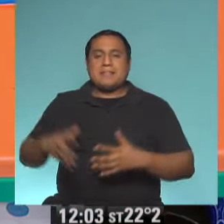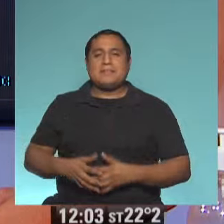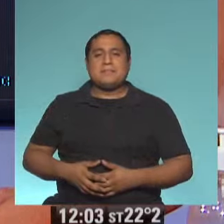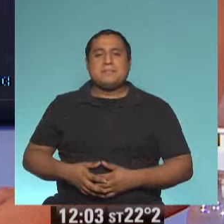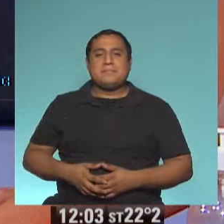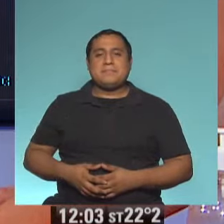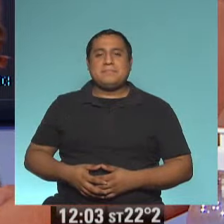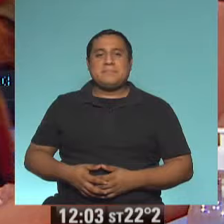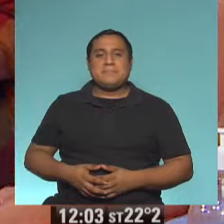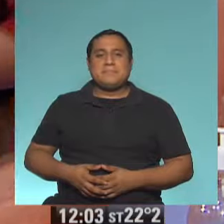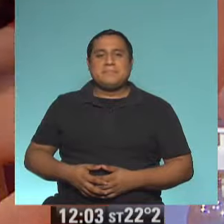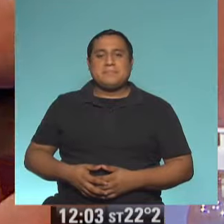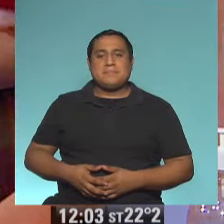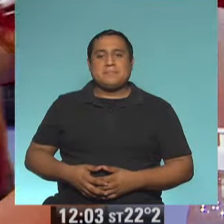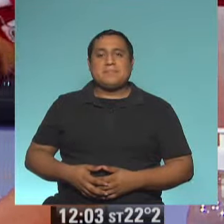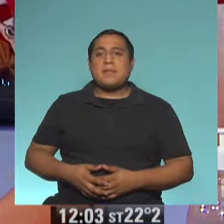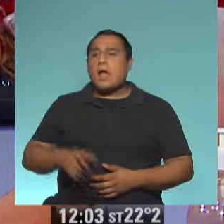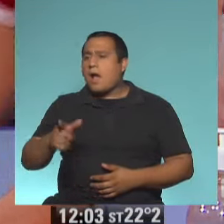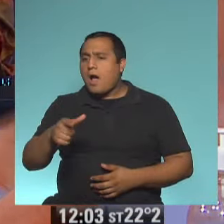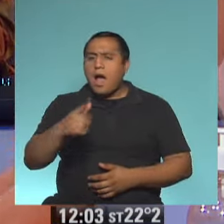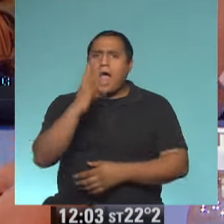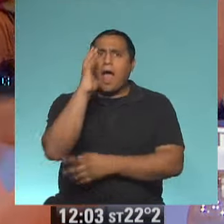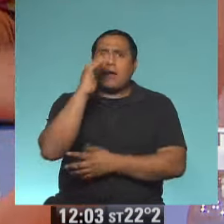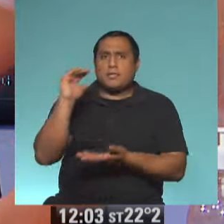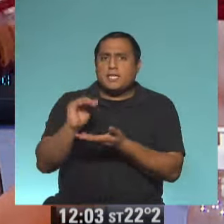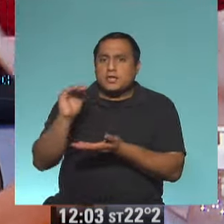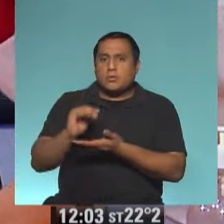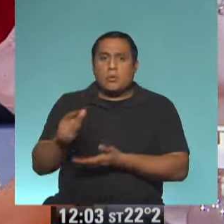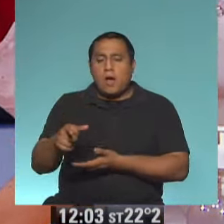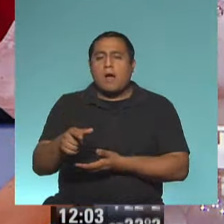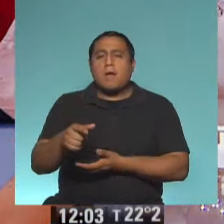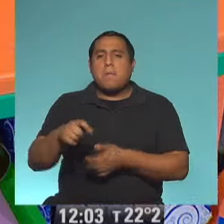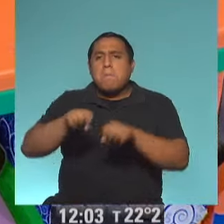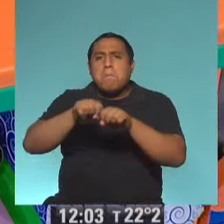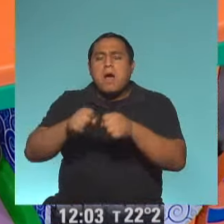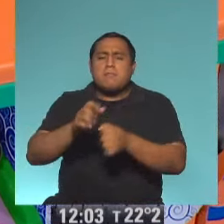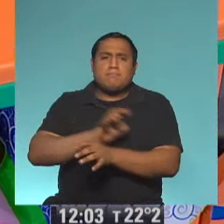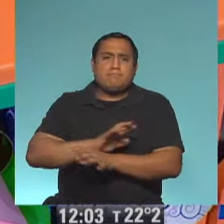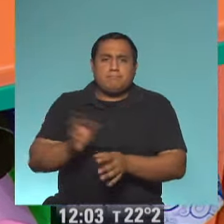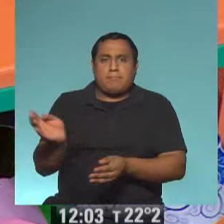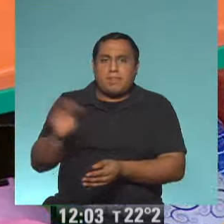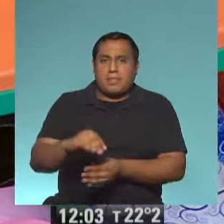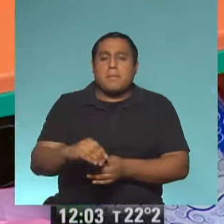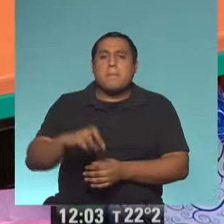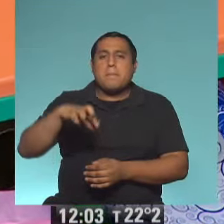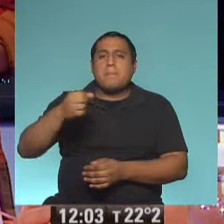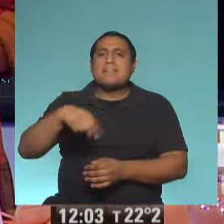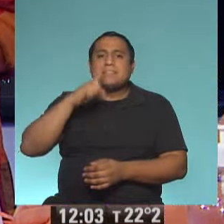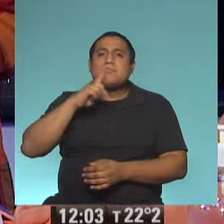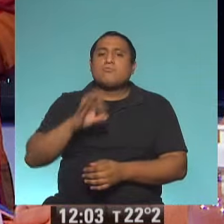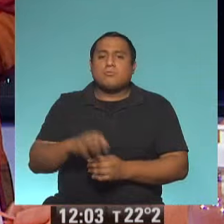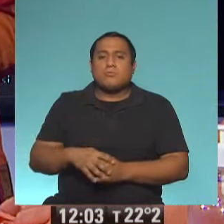tengo... más. A ver. Y acá hay un árbol muy chiquito, y acá hay un pancito. Lo voy a agregar por acá. ¡Ah, y ahí tengo